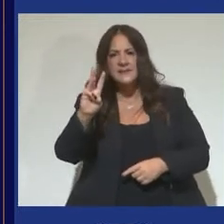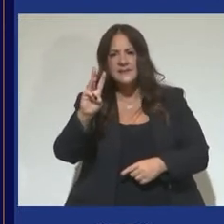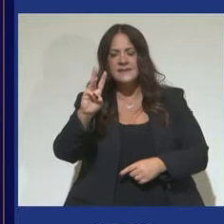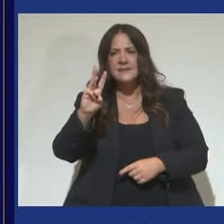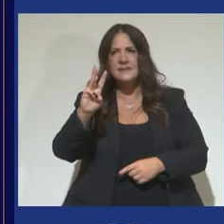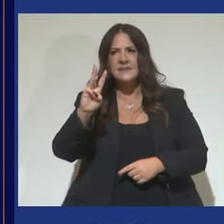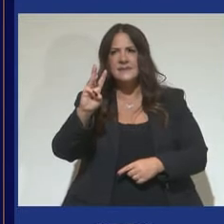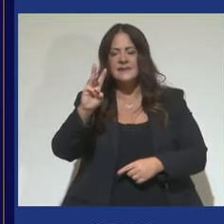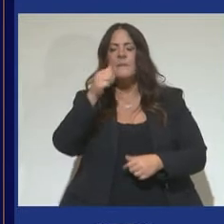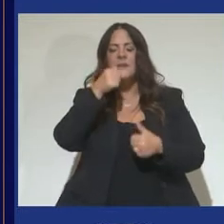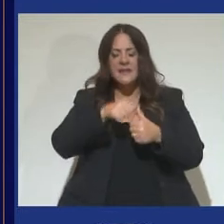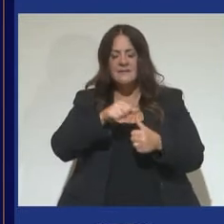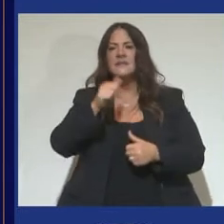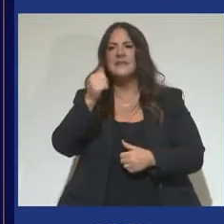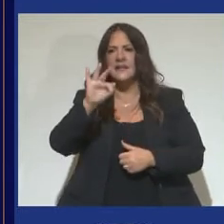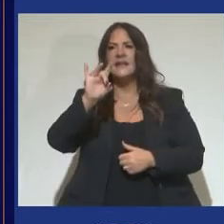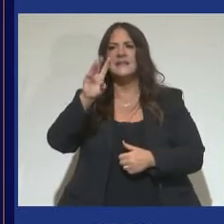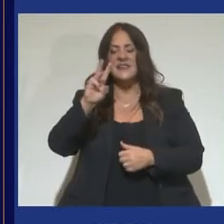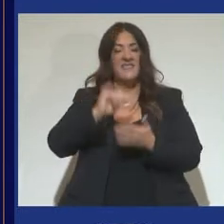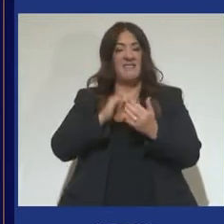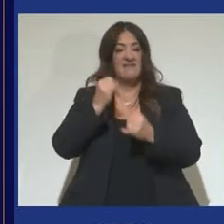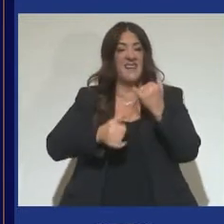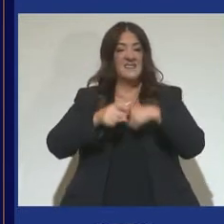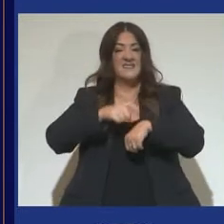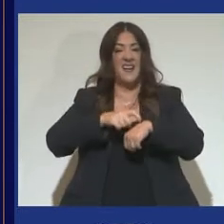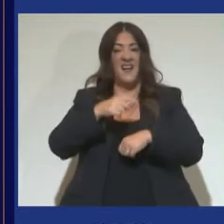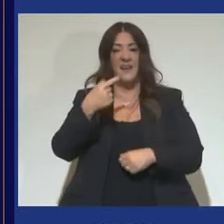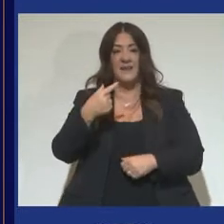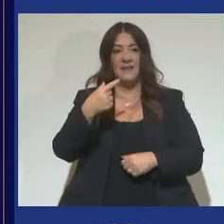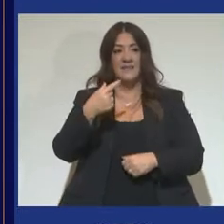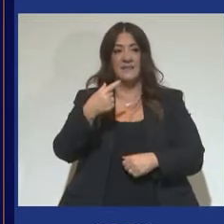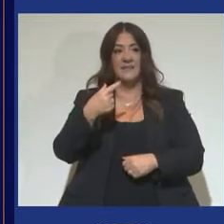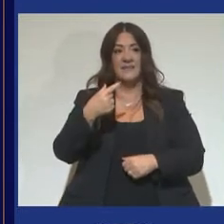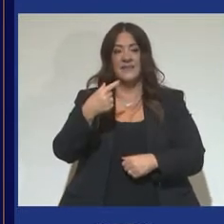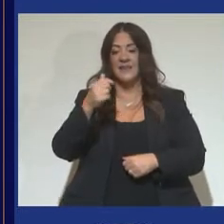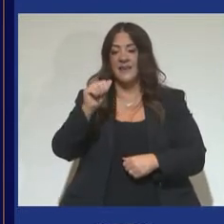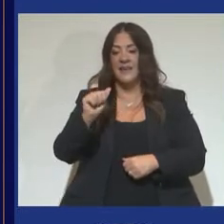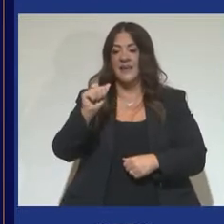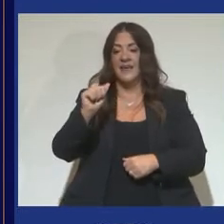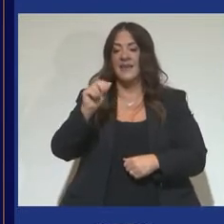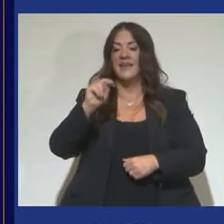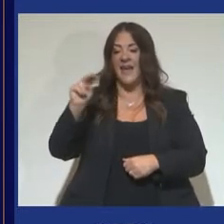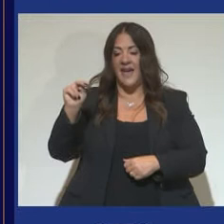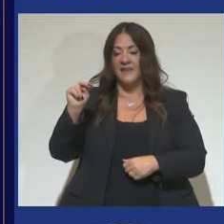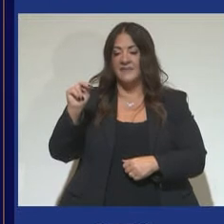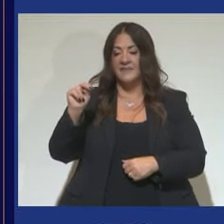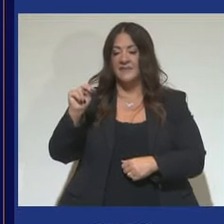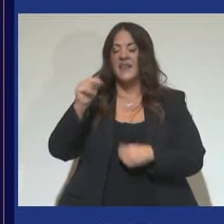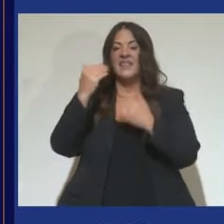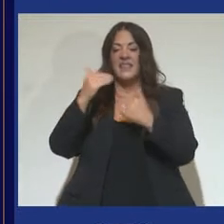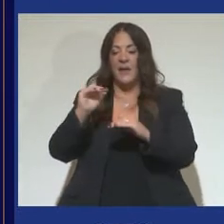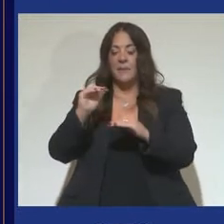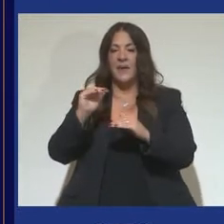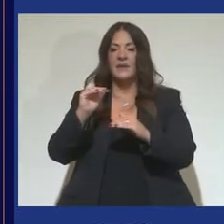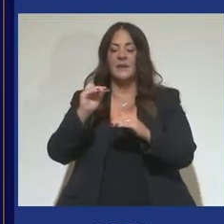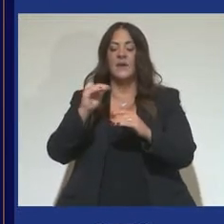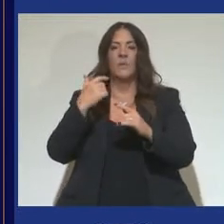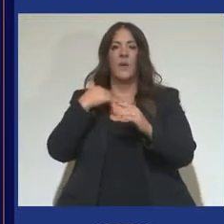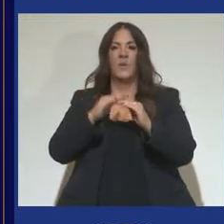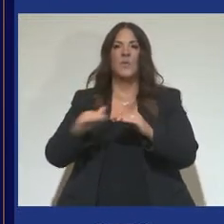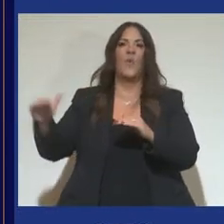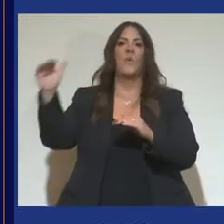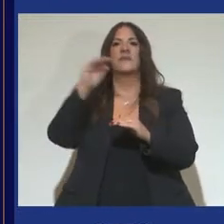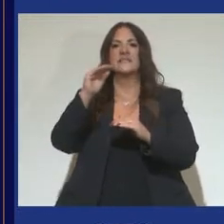que se confirmó fue la última vez que el límite yang fue excedido y él lo exhibimos por